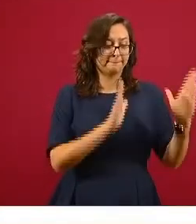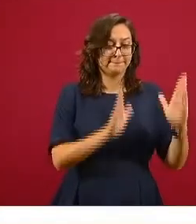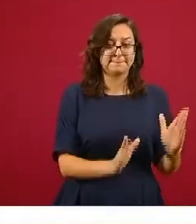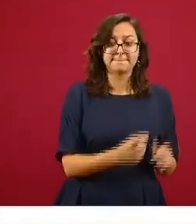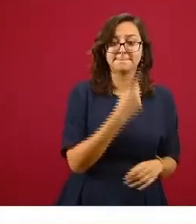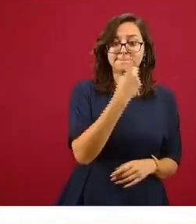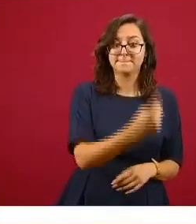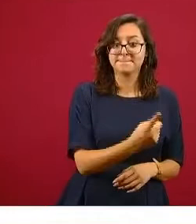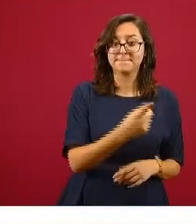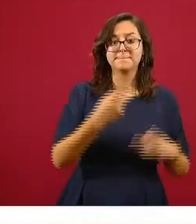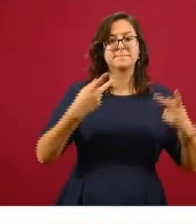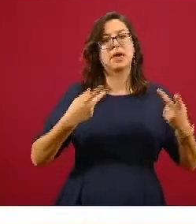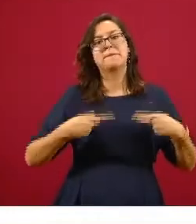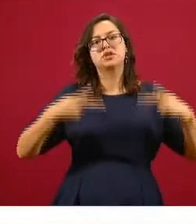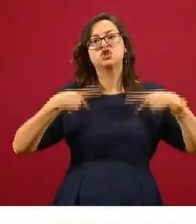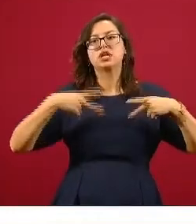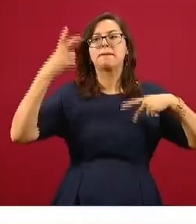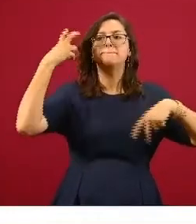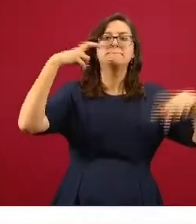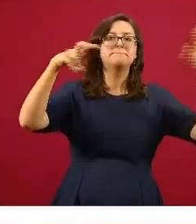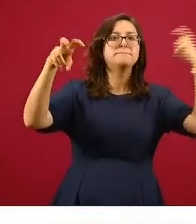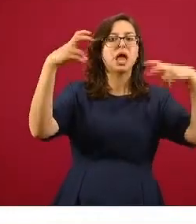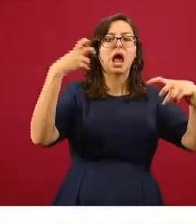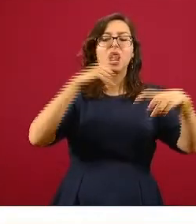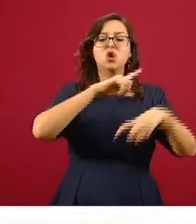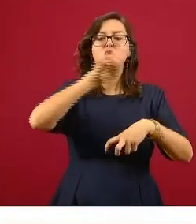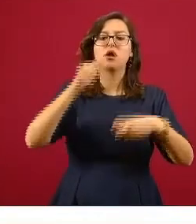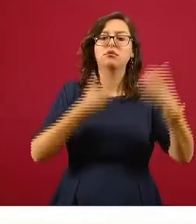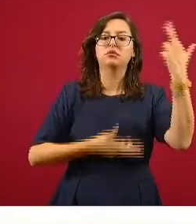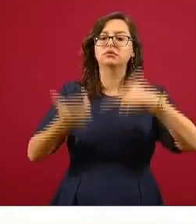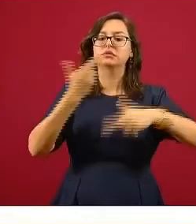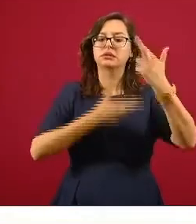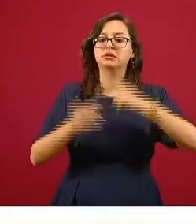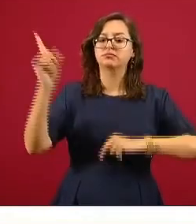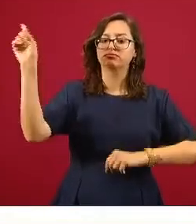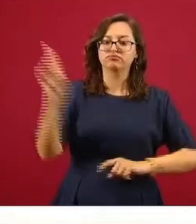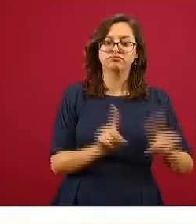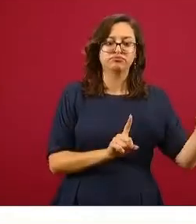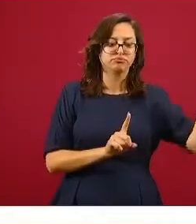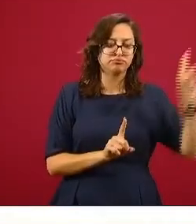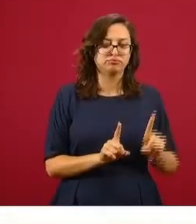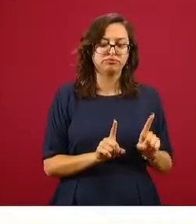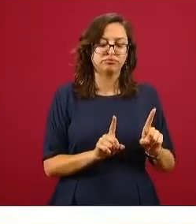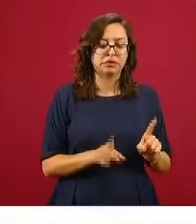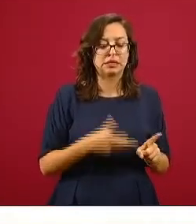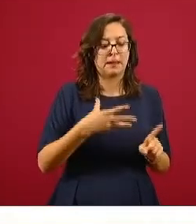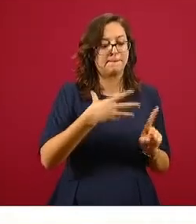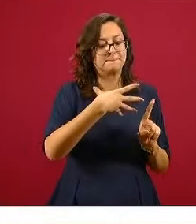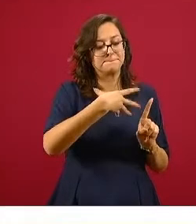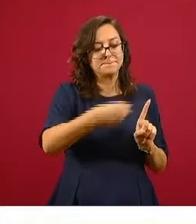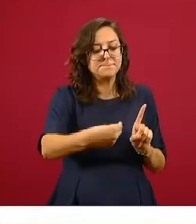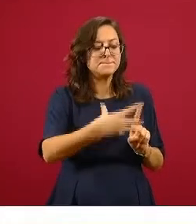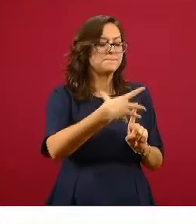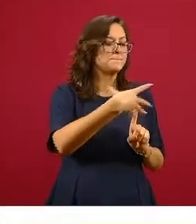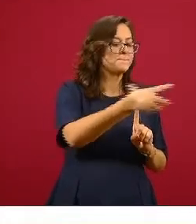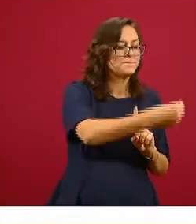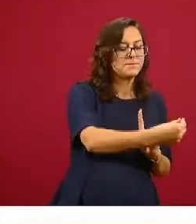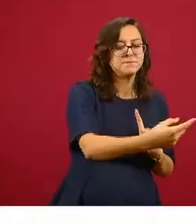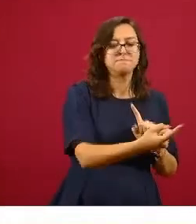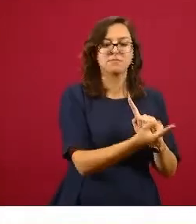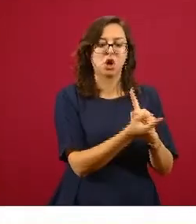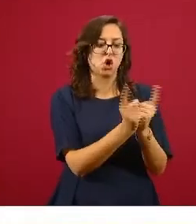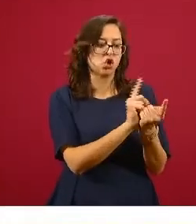es importación, donde hay casos importados. La transmisión secundaria solamente